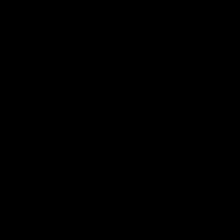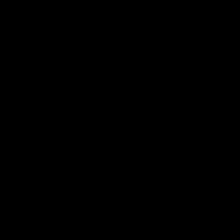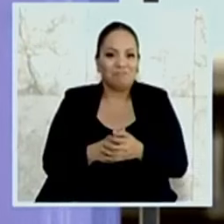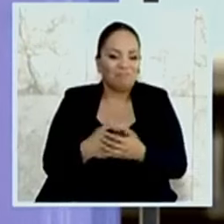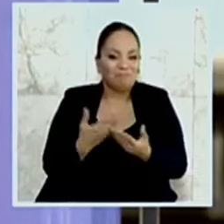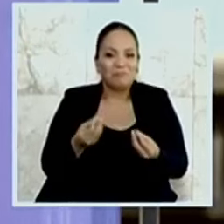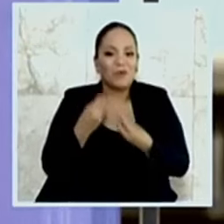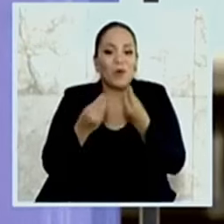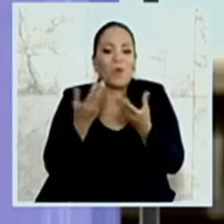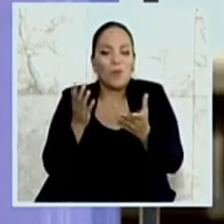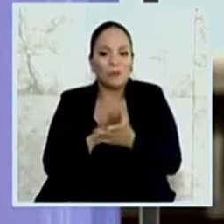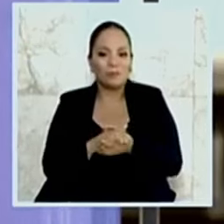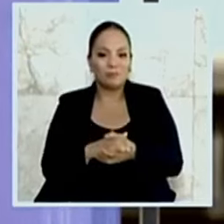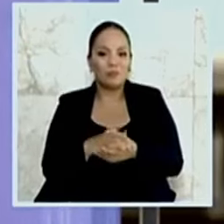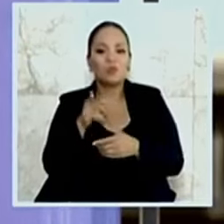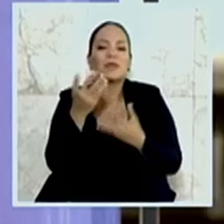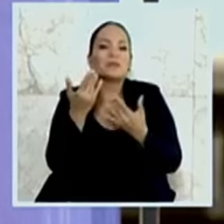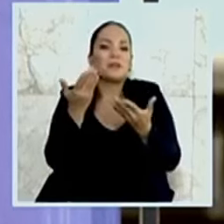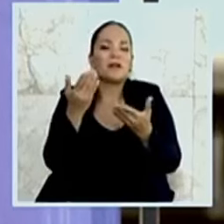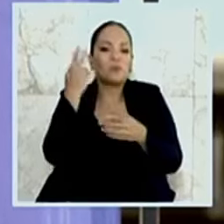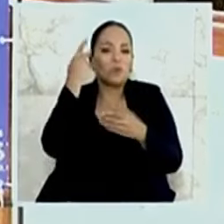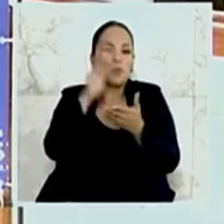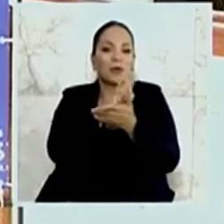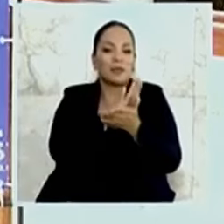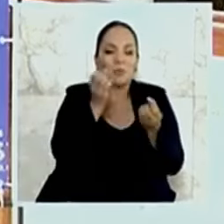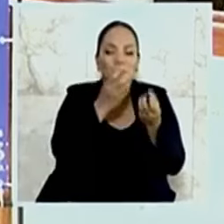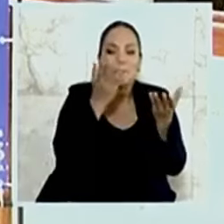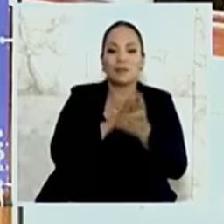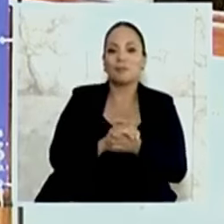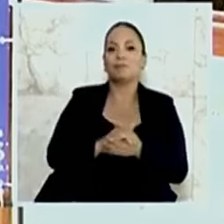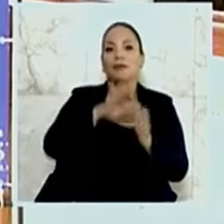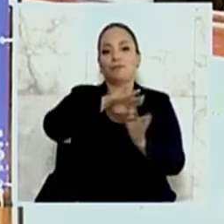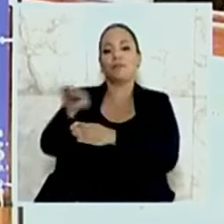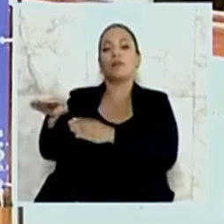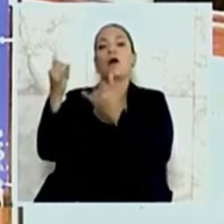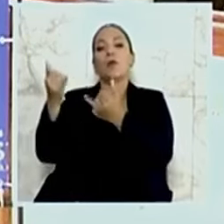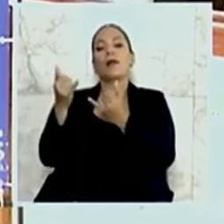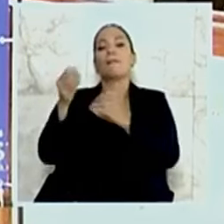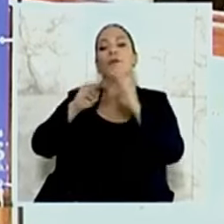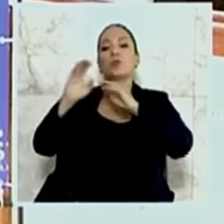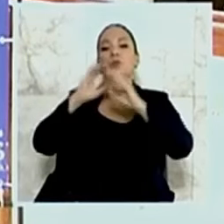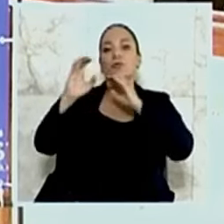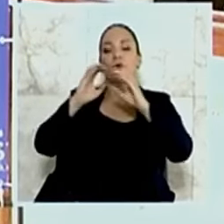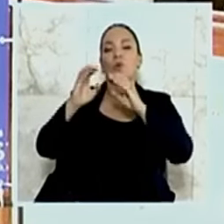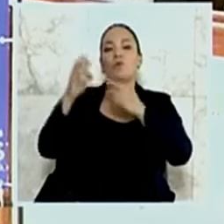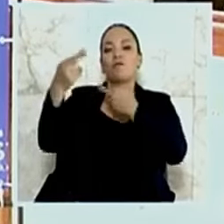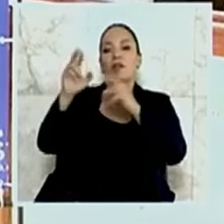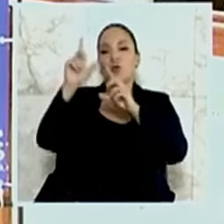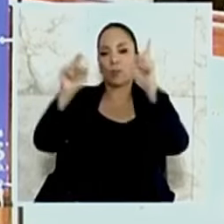más. Entonces, a ese nivel de diálogo político, ¿qué puede esperar usted?